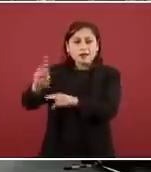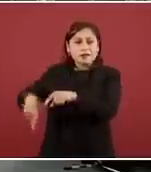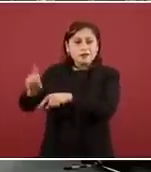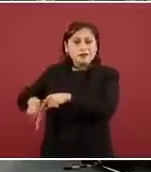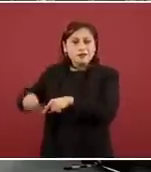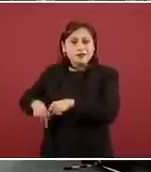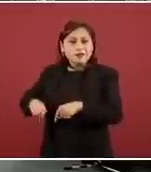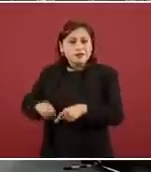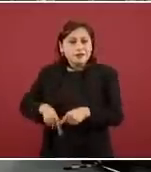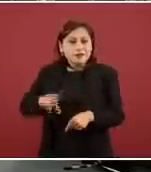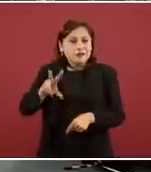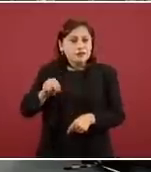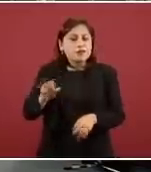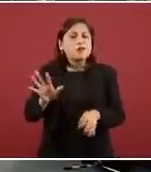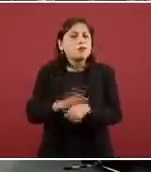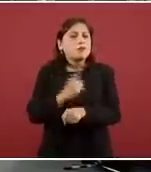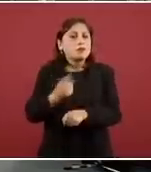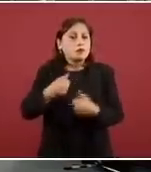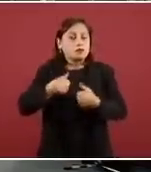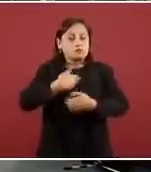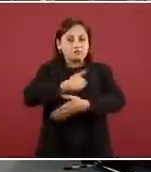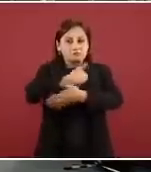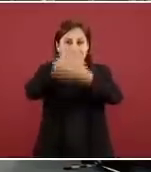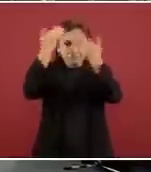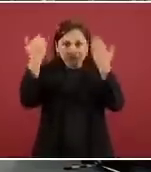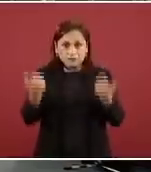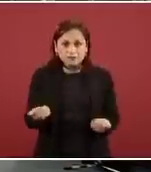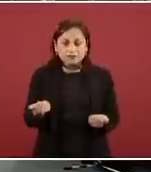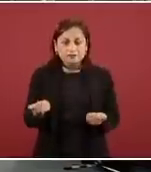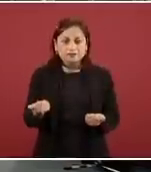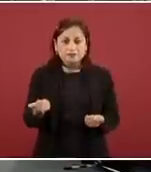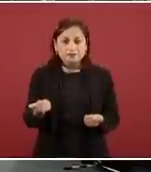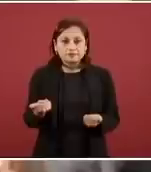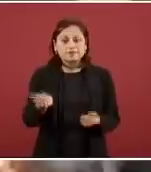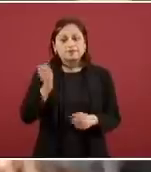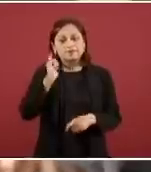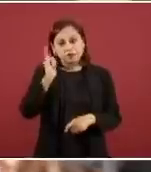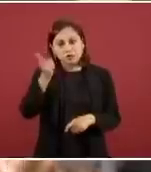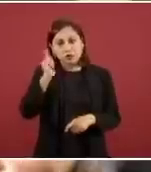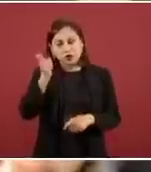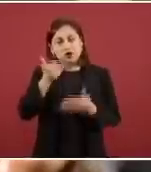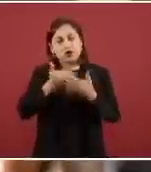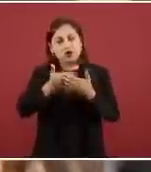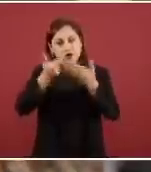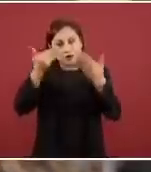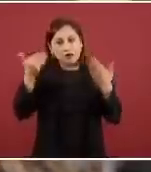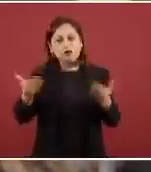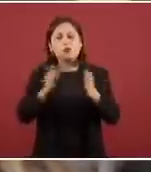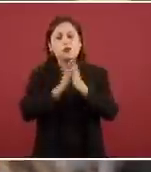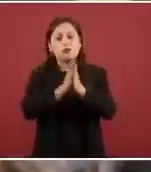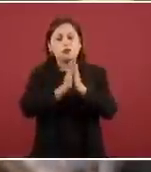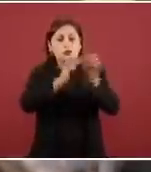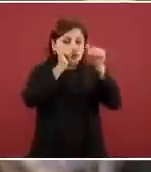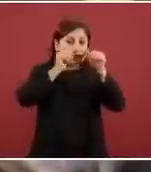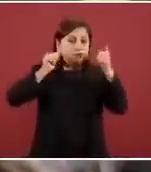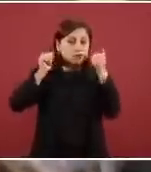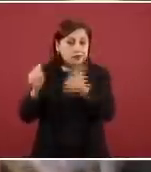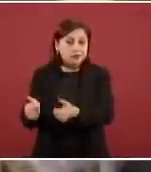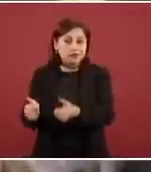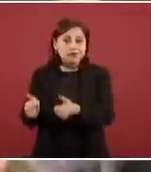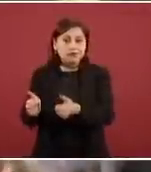la más remota idea, sí. Y ojalá pueda en esta ocasión hacer algo. Lo que piden